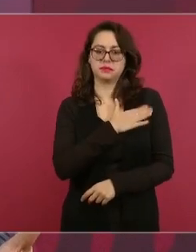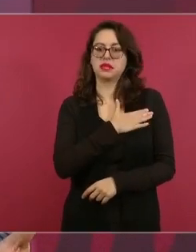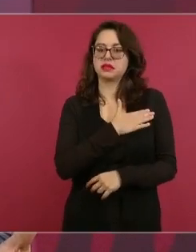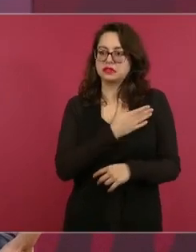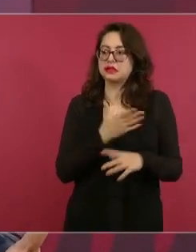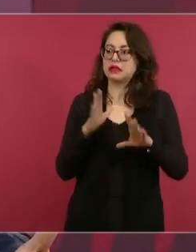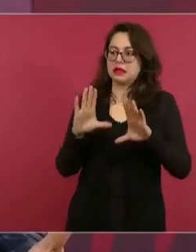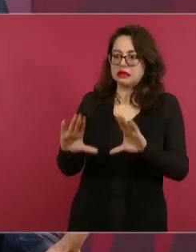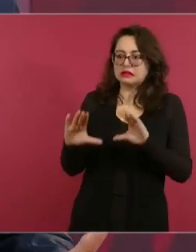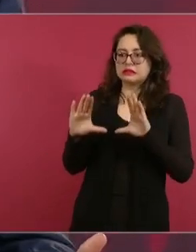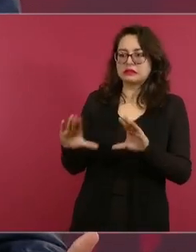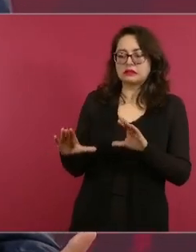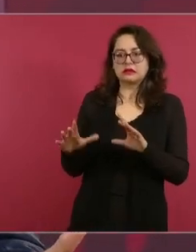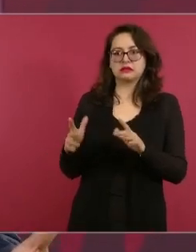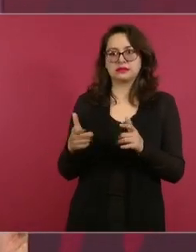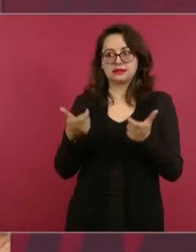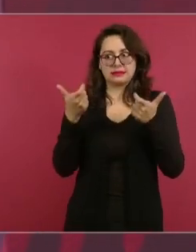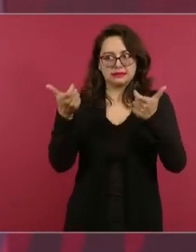Entonces,